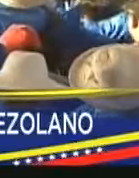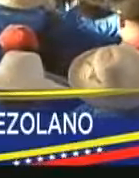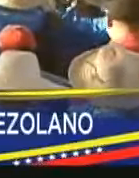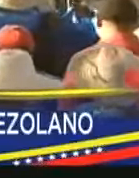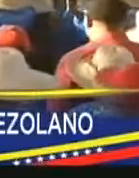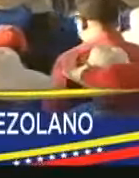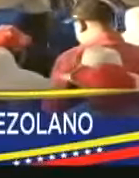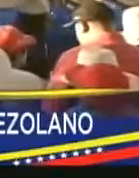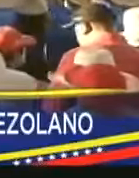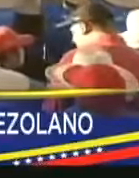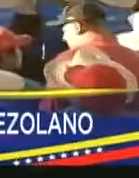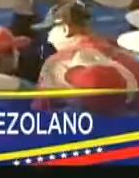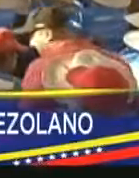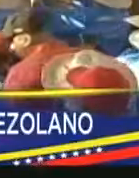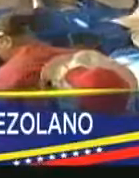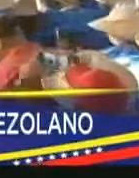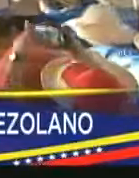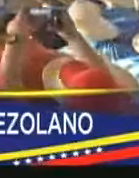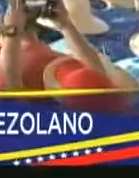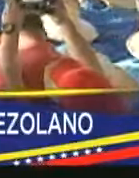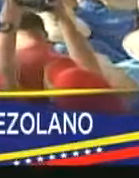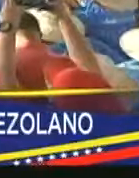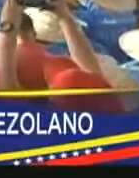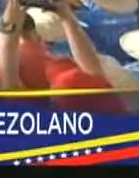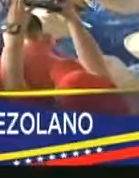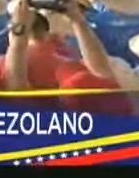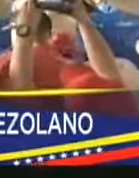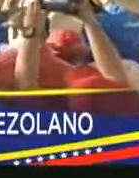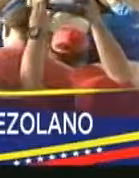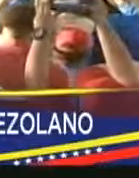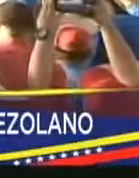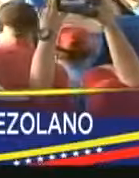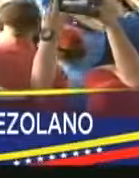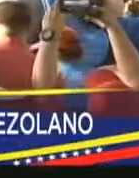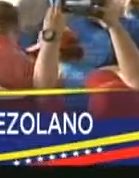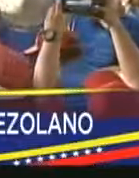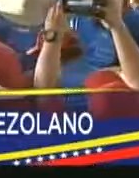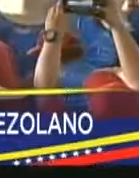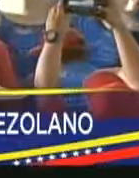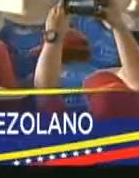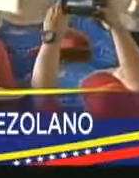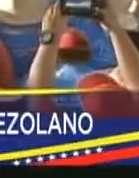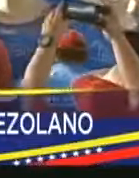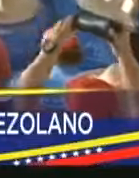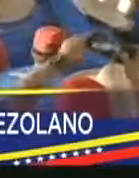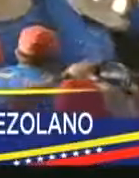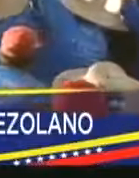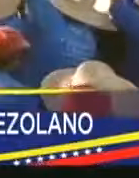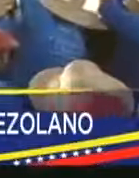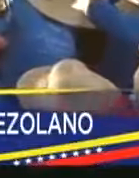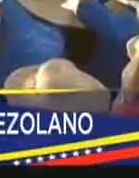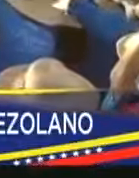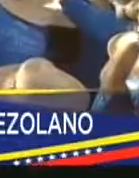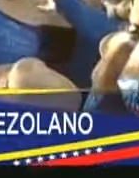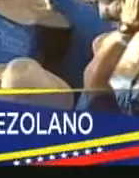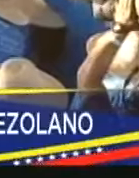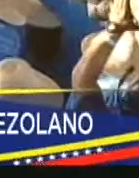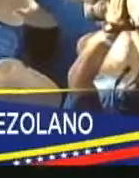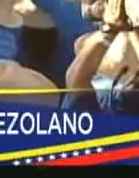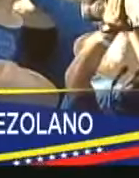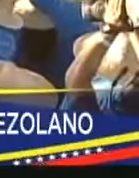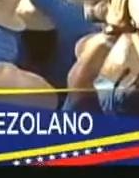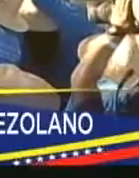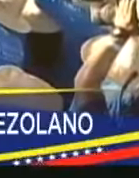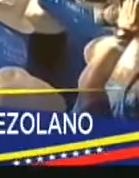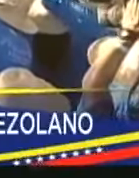de la Sardina, para llevarle al pueblo esta proteína del mar, estos frutos que se han desarrollado. Otra de las políticas